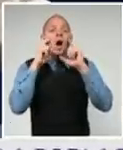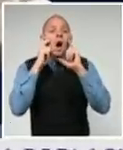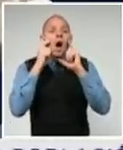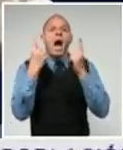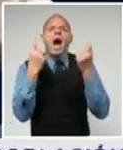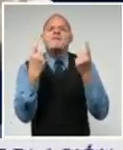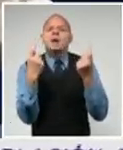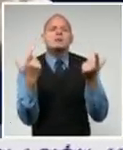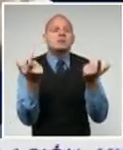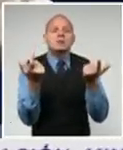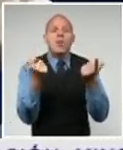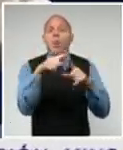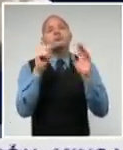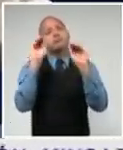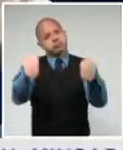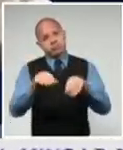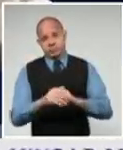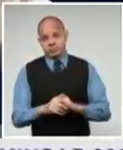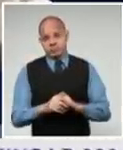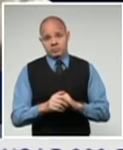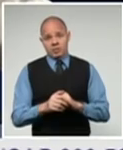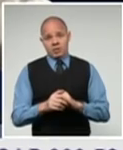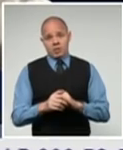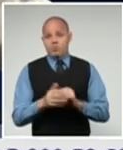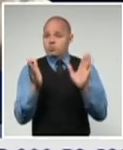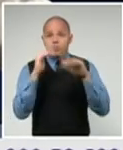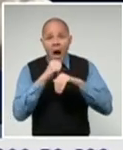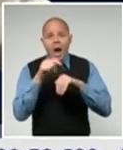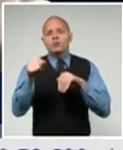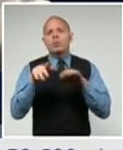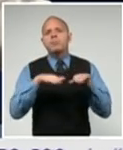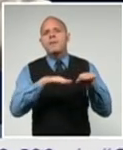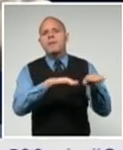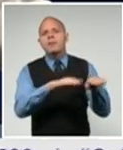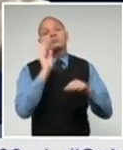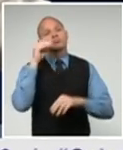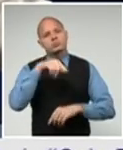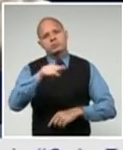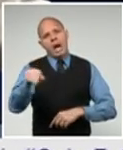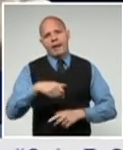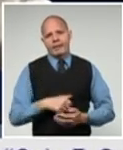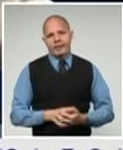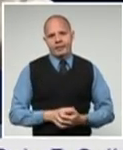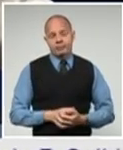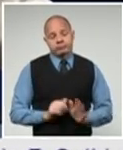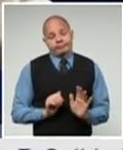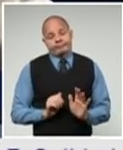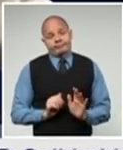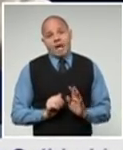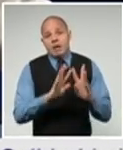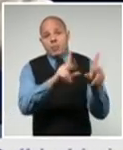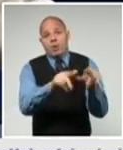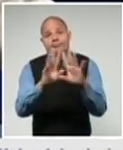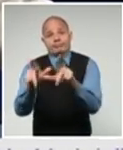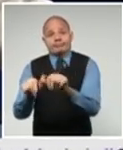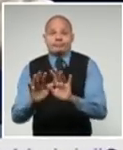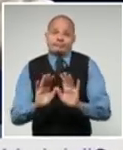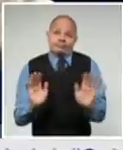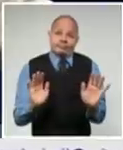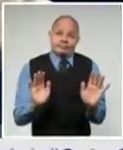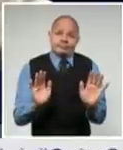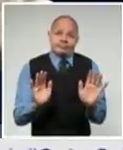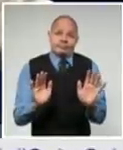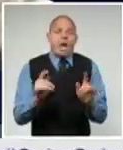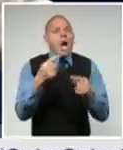hacer, y lo que queda ahora realmente es un cumplimiento estricto, claro, siempre acompañado por